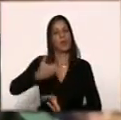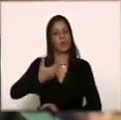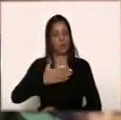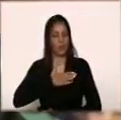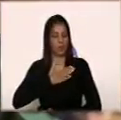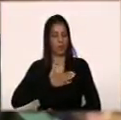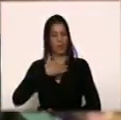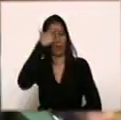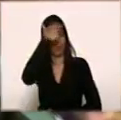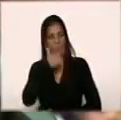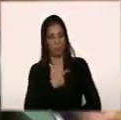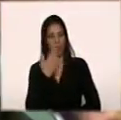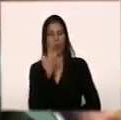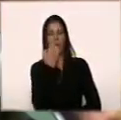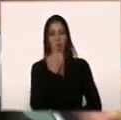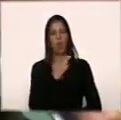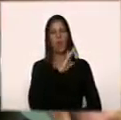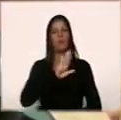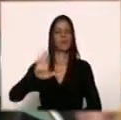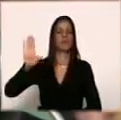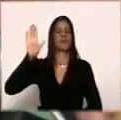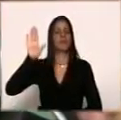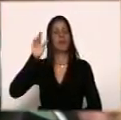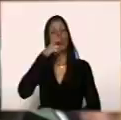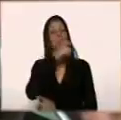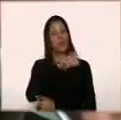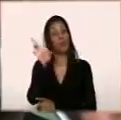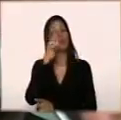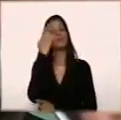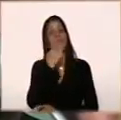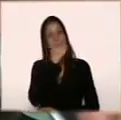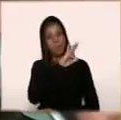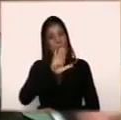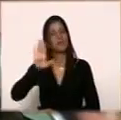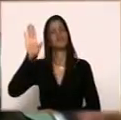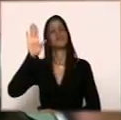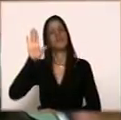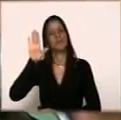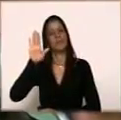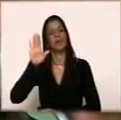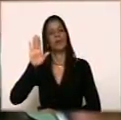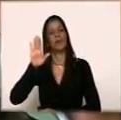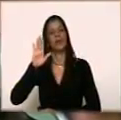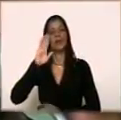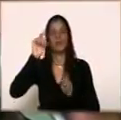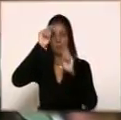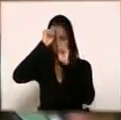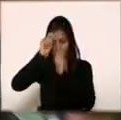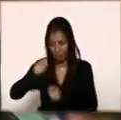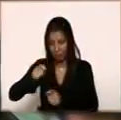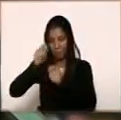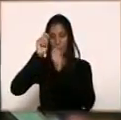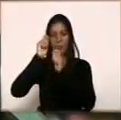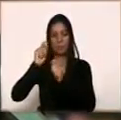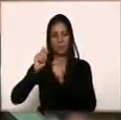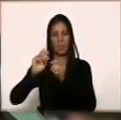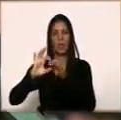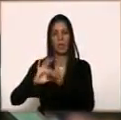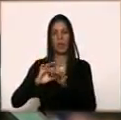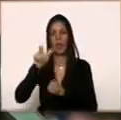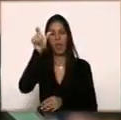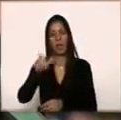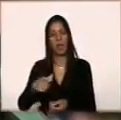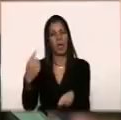mí, como compromiso con el mundo y con el pueblo venezolano, dar un justo reconocimiento a nuestro hermano Jackson